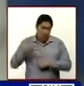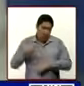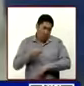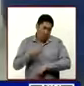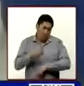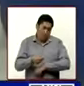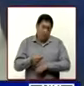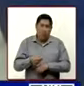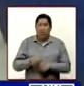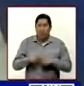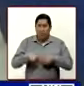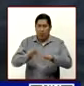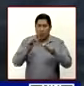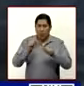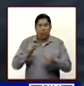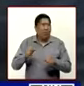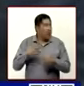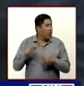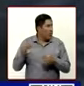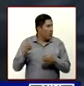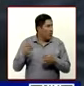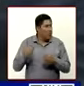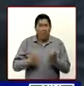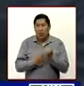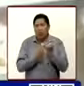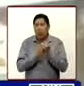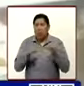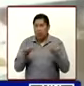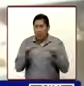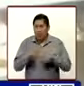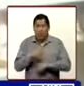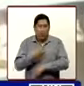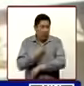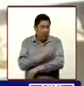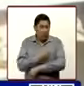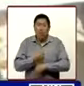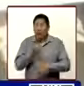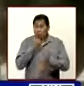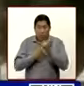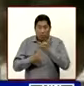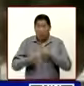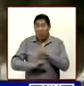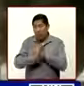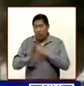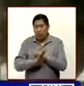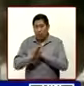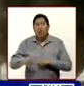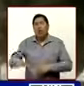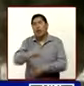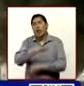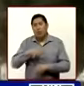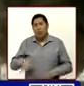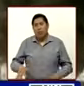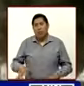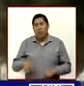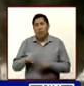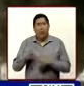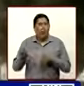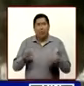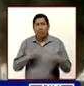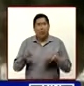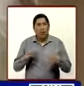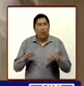de larga vida. Entonces se están reforzando las medidas de bioseguridad en los establecimientos avícolas de producción comercial. Se